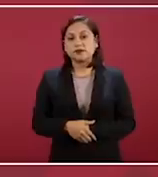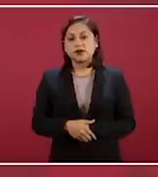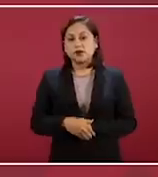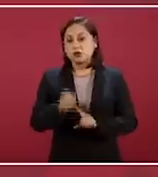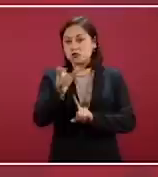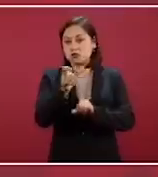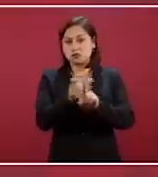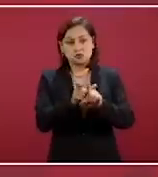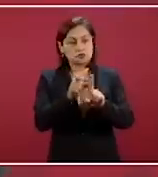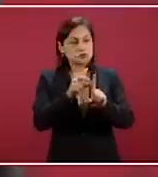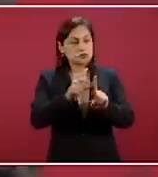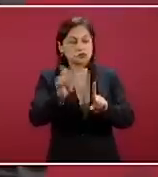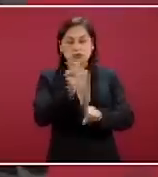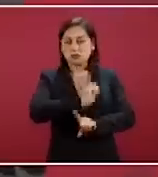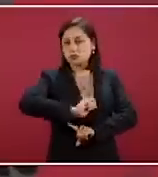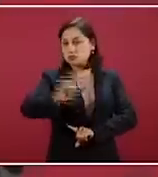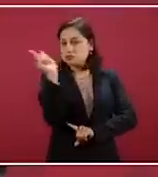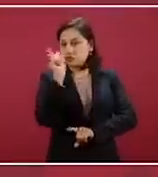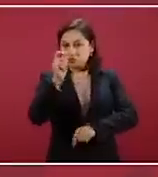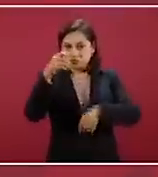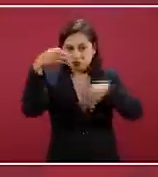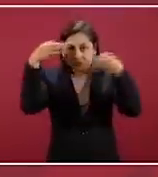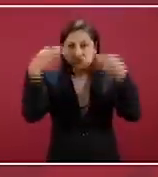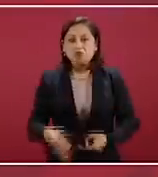Buenísimos y además charlatanes.